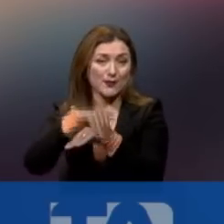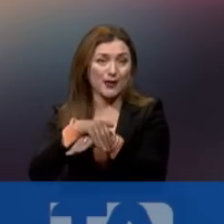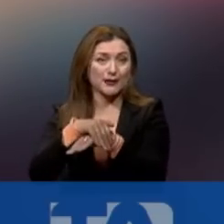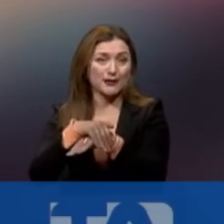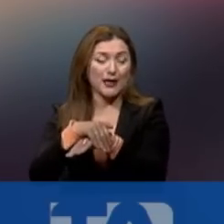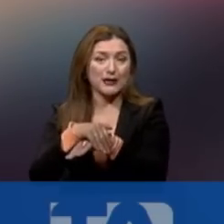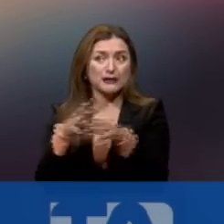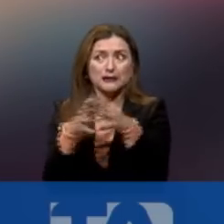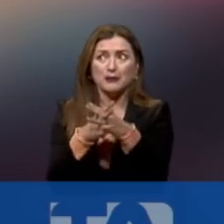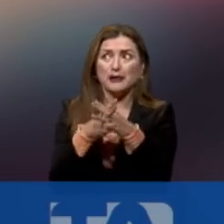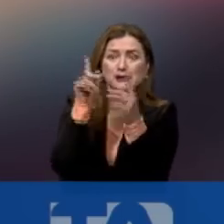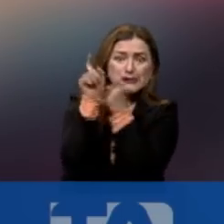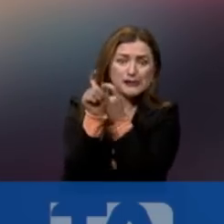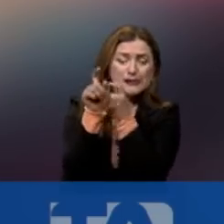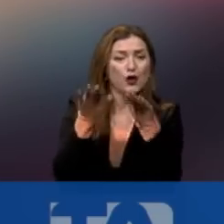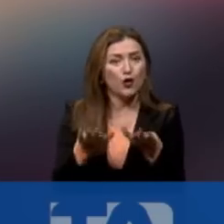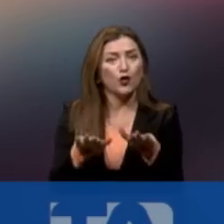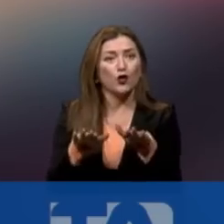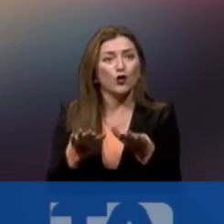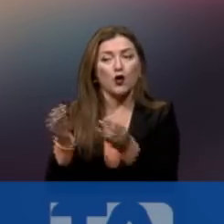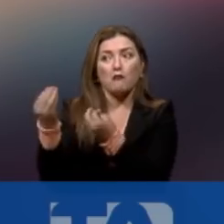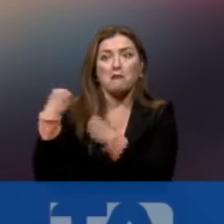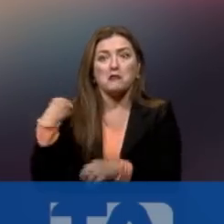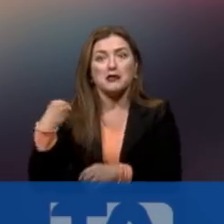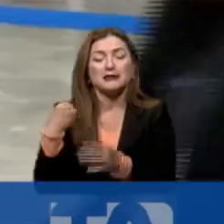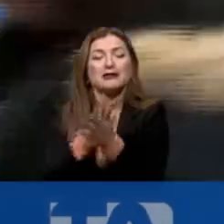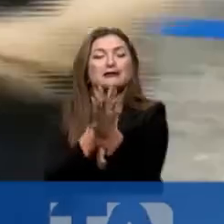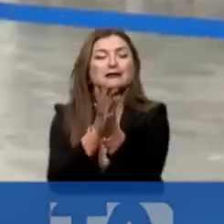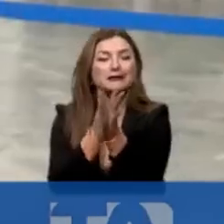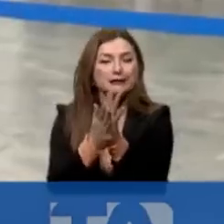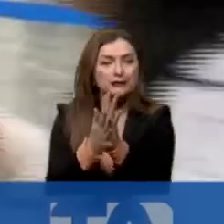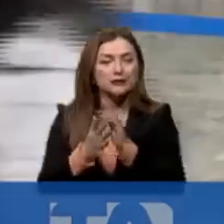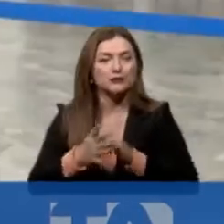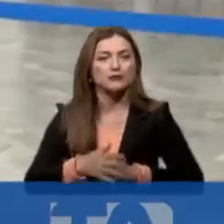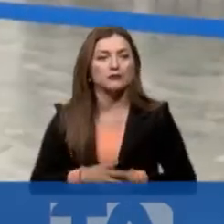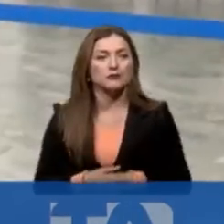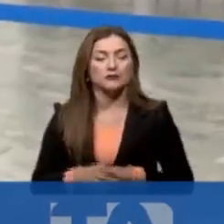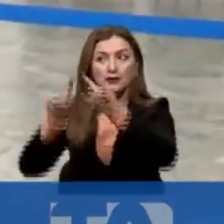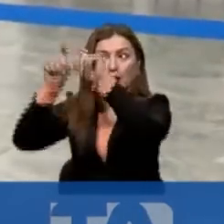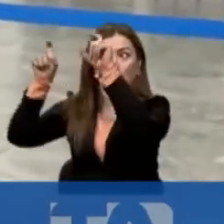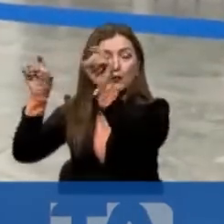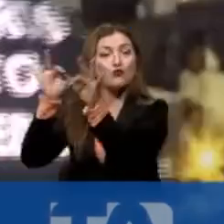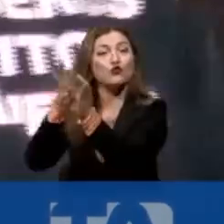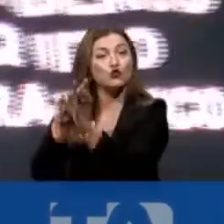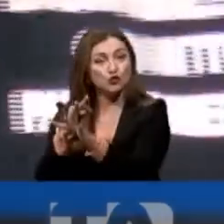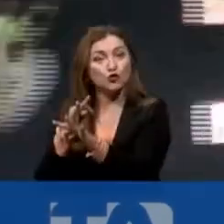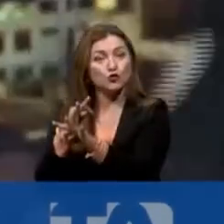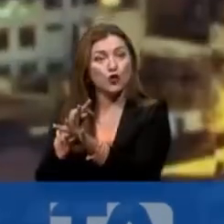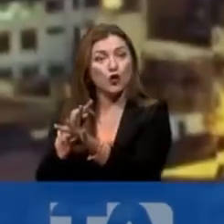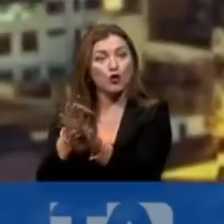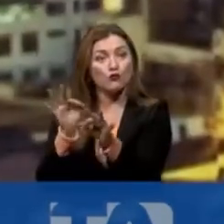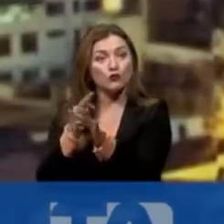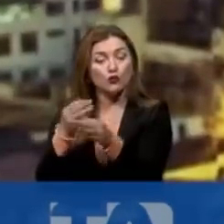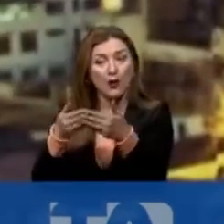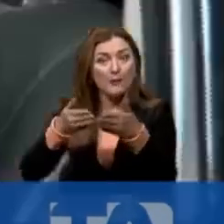desde esa hora. Las personas de aquí no nos han dicho absolutamente nada, nada, nada. La empresa operadora intentó reanudar la